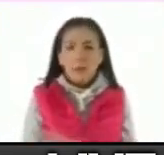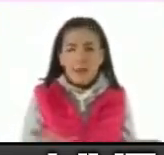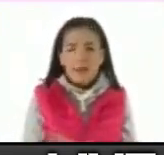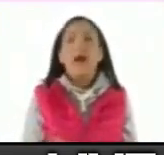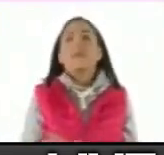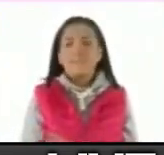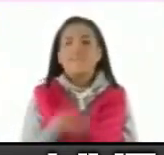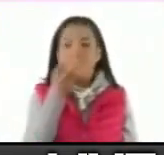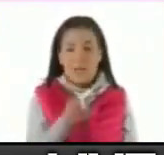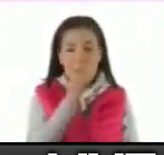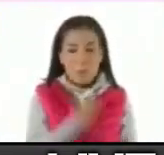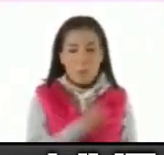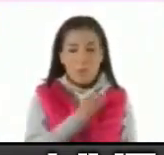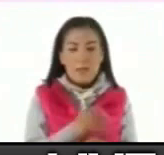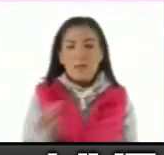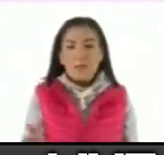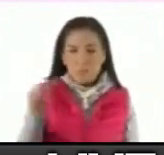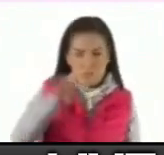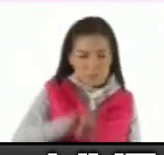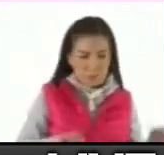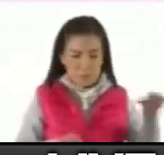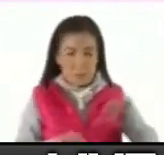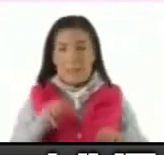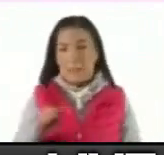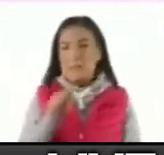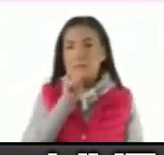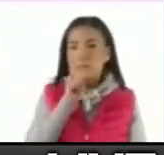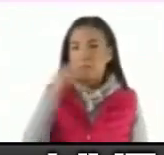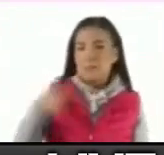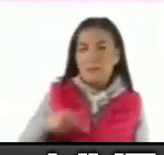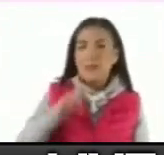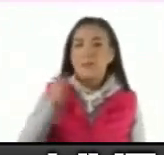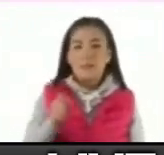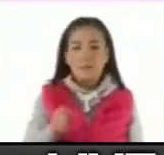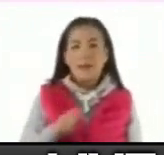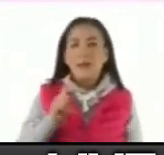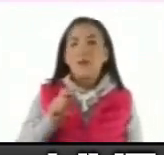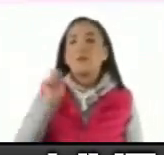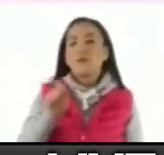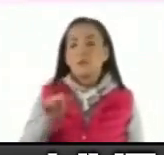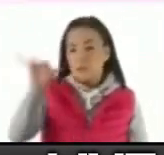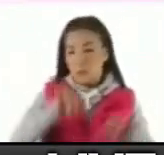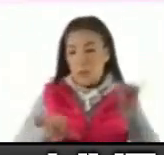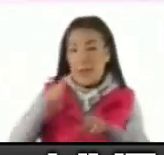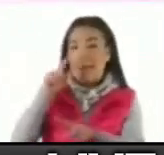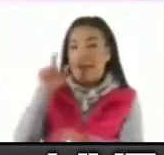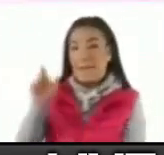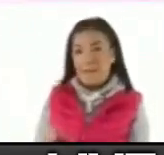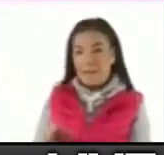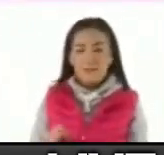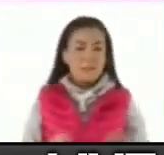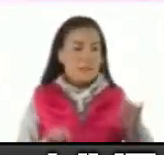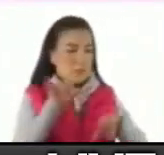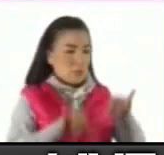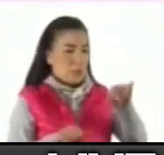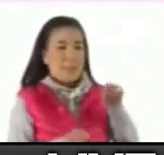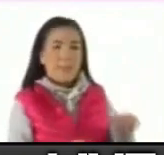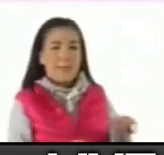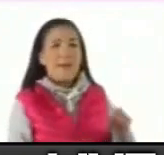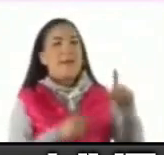donde juntamos estas dos sustancias desconocidas, a una le pondremos sustancia X y a la otra sustancia Y.